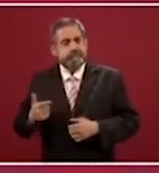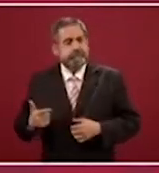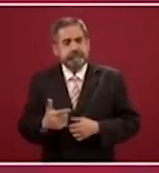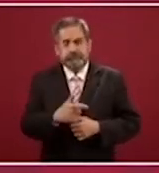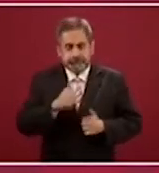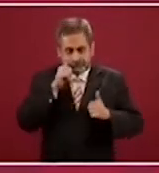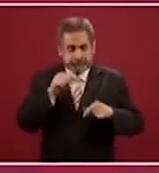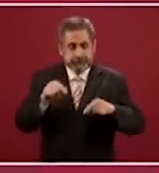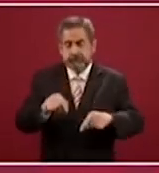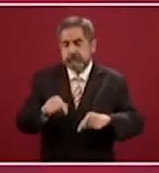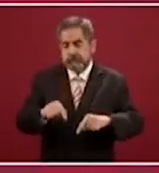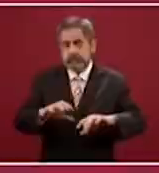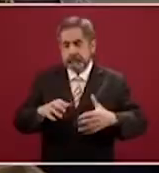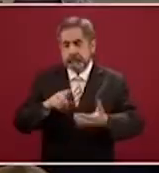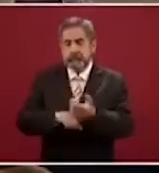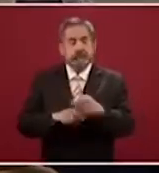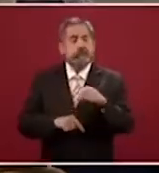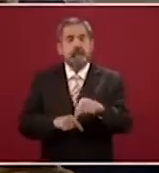este